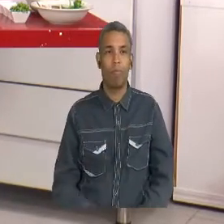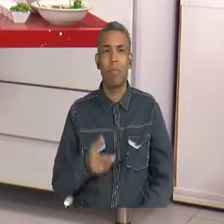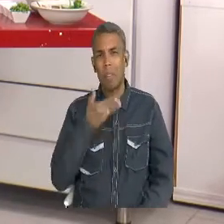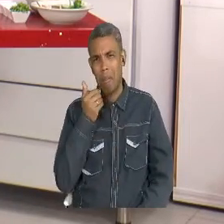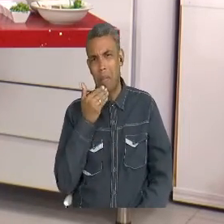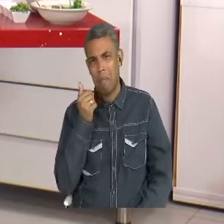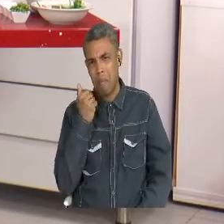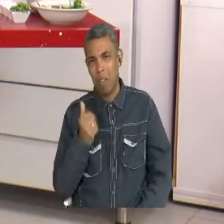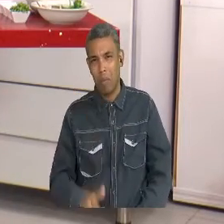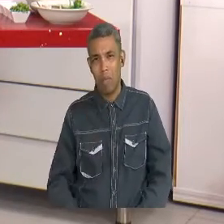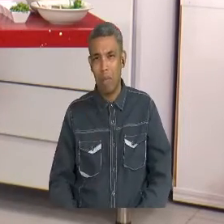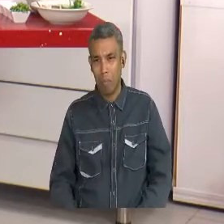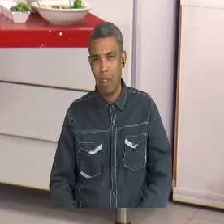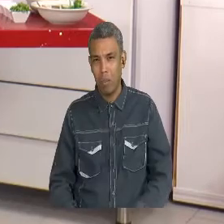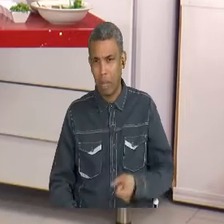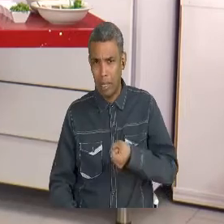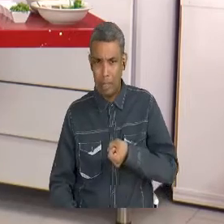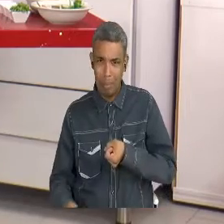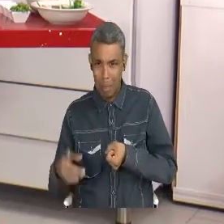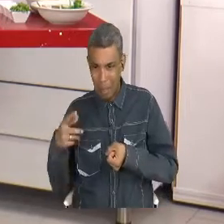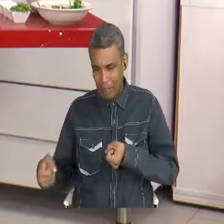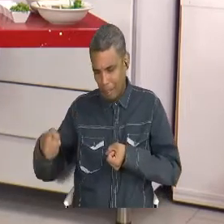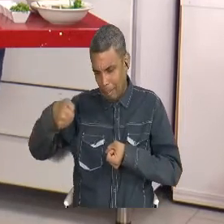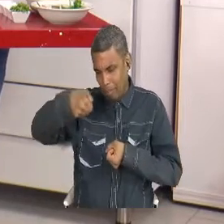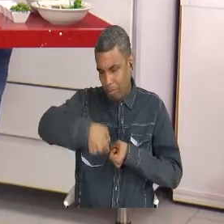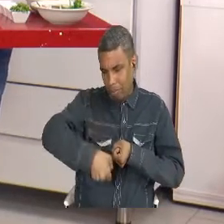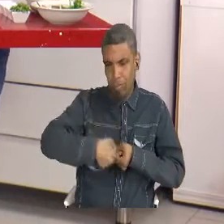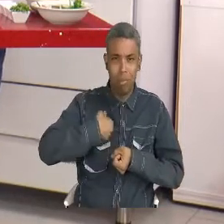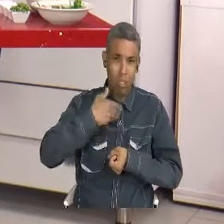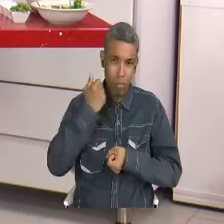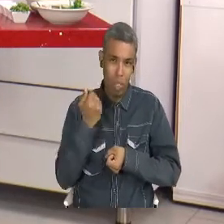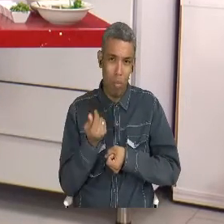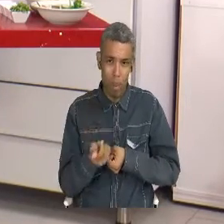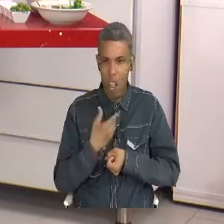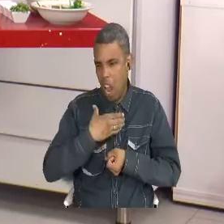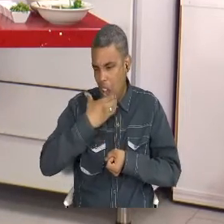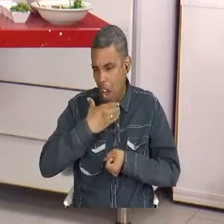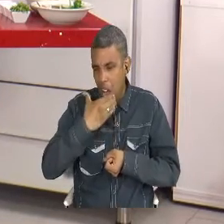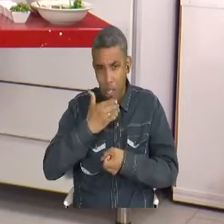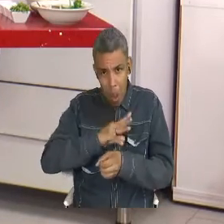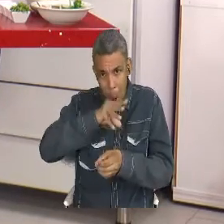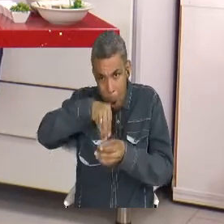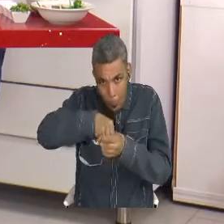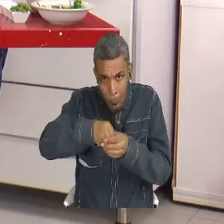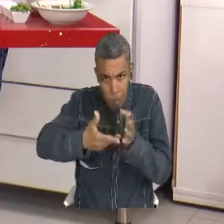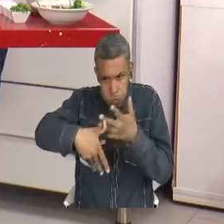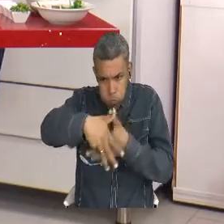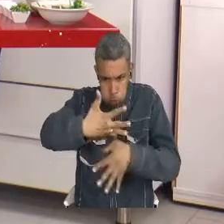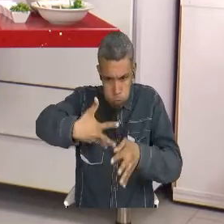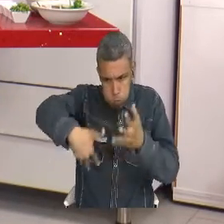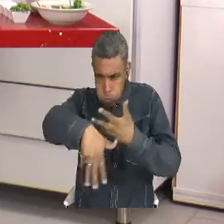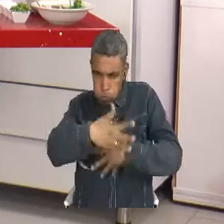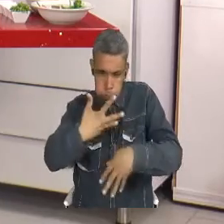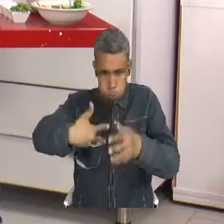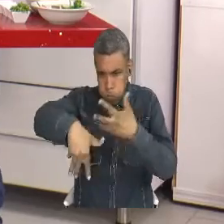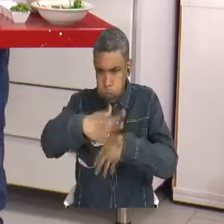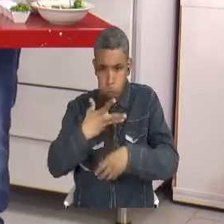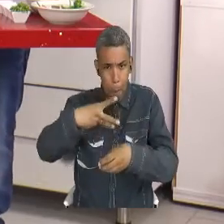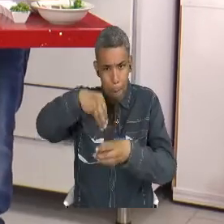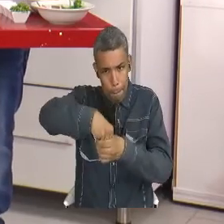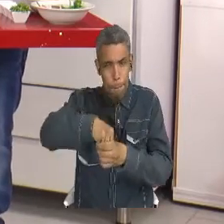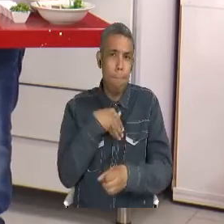por concentración también nos agilice. Y acá tenemos el otro sartén también calientico, que vamos a hacer el escabeche de champiñón. Es